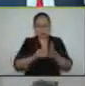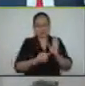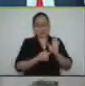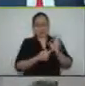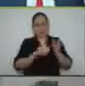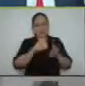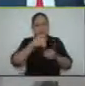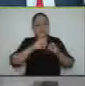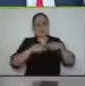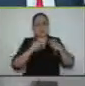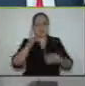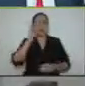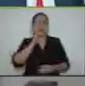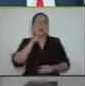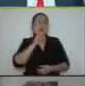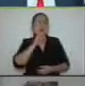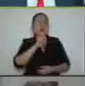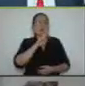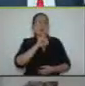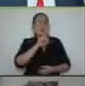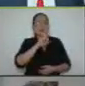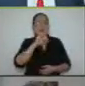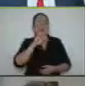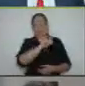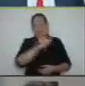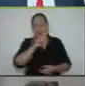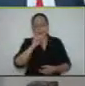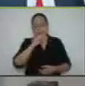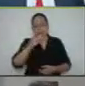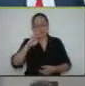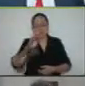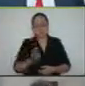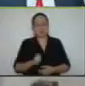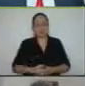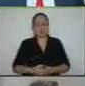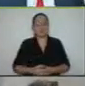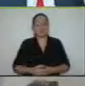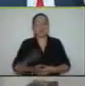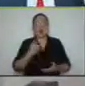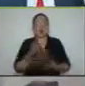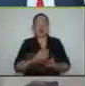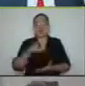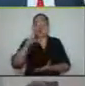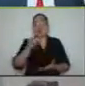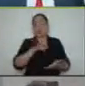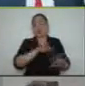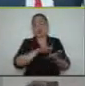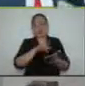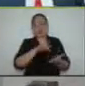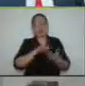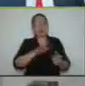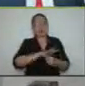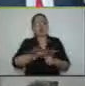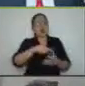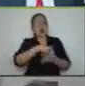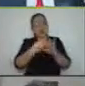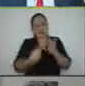magistrada Gabriela Villafuerte. De lo único que me apartaría son de las siguientes